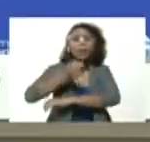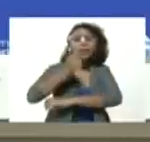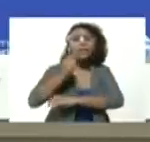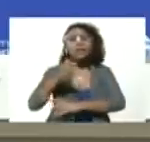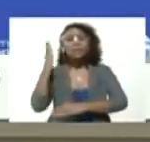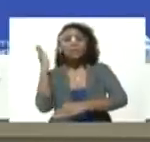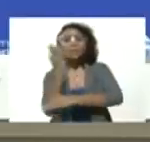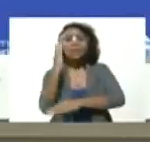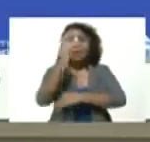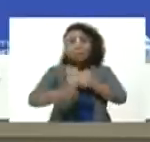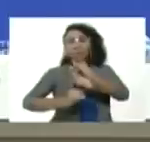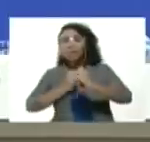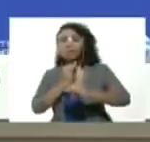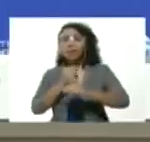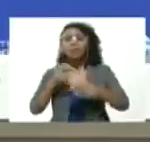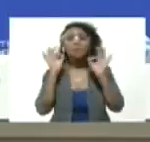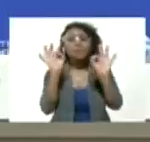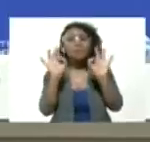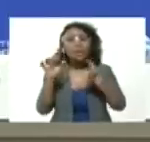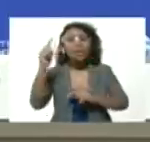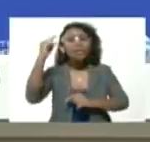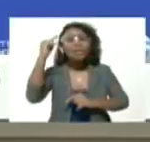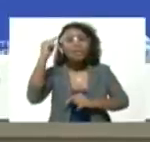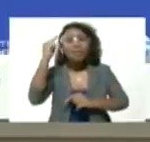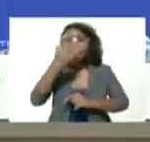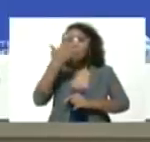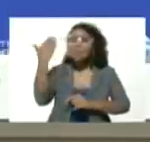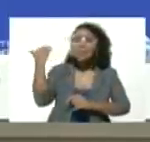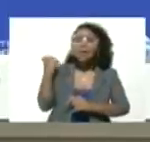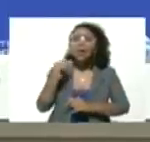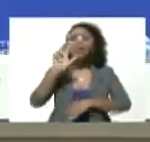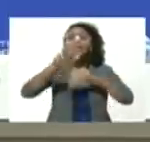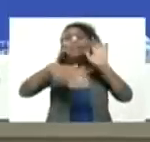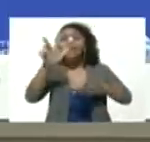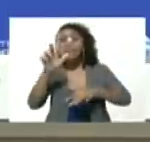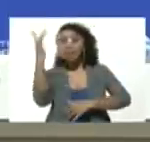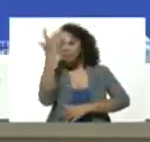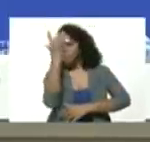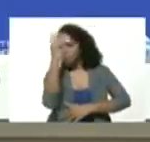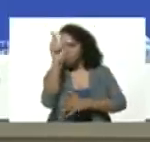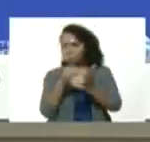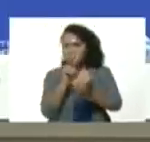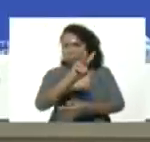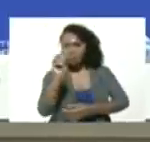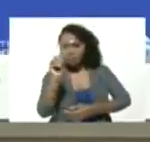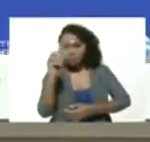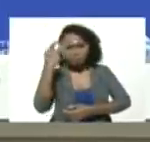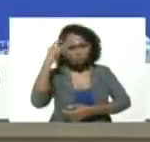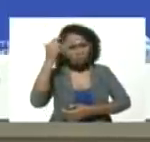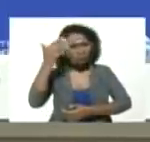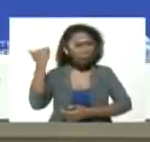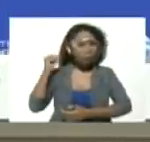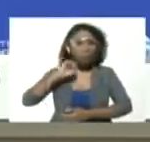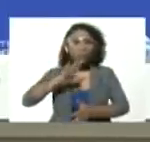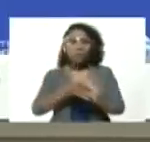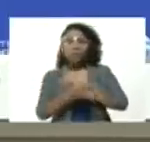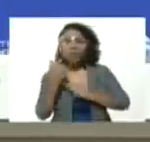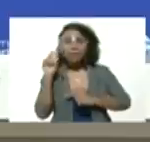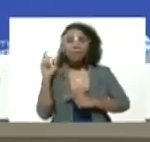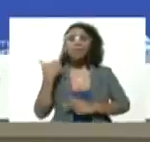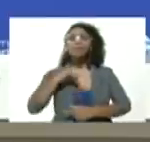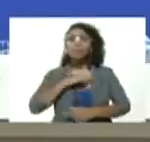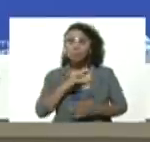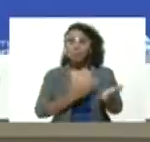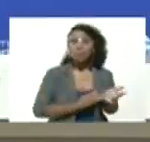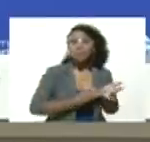Internacional, específicamente el día 13 de febrero del 2020, remitimos a